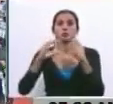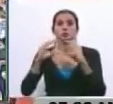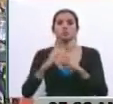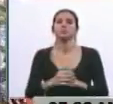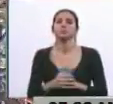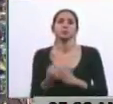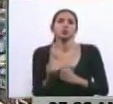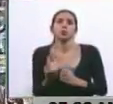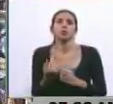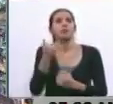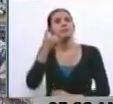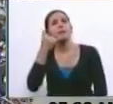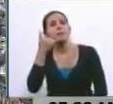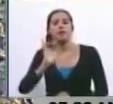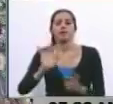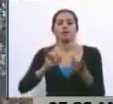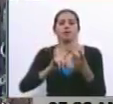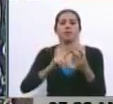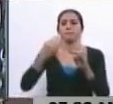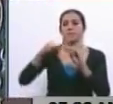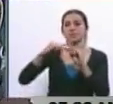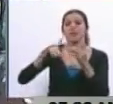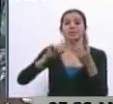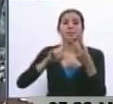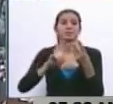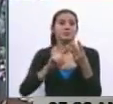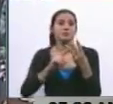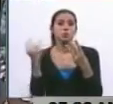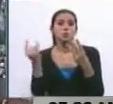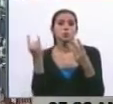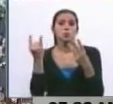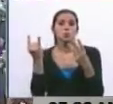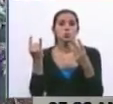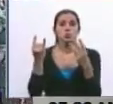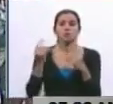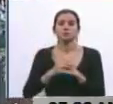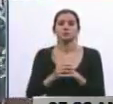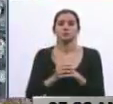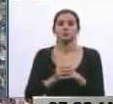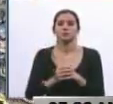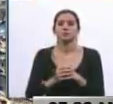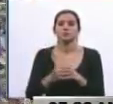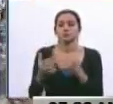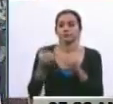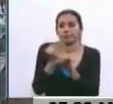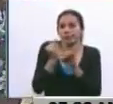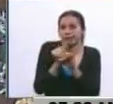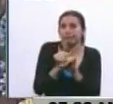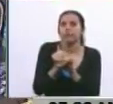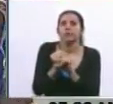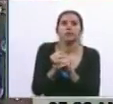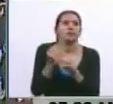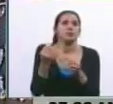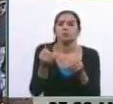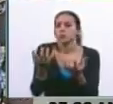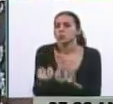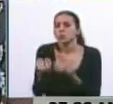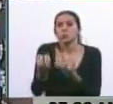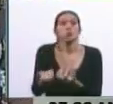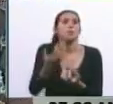solamente telefónica, sino también datos. En nuestras redes sociales exigen muchísima disponibilidad de